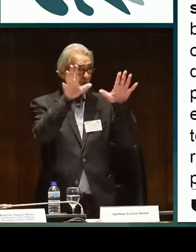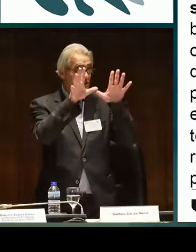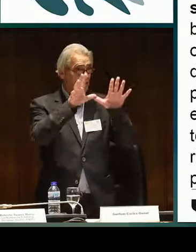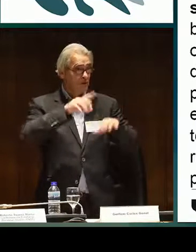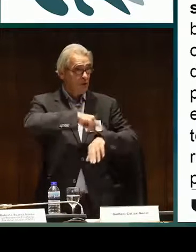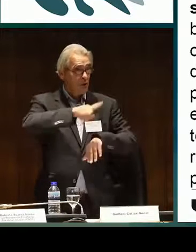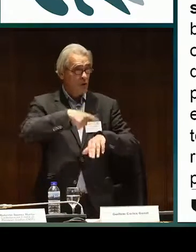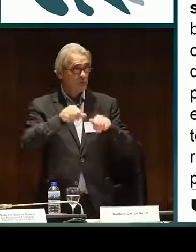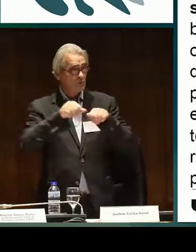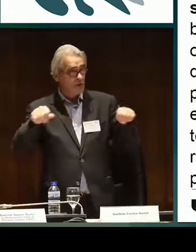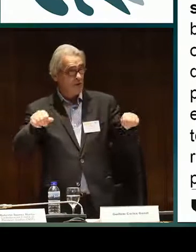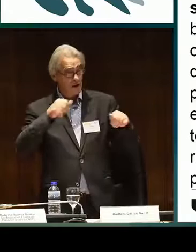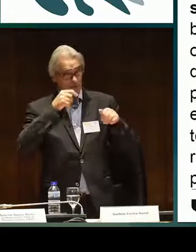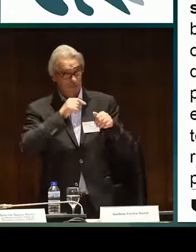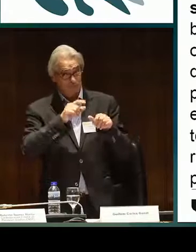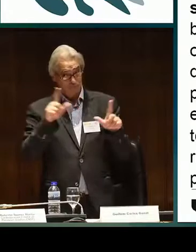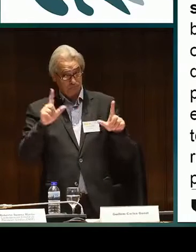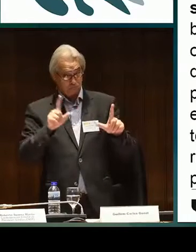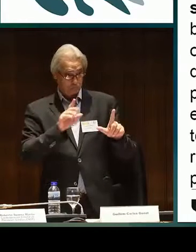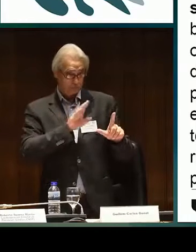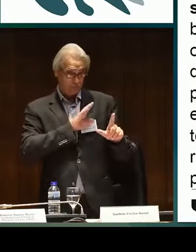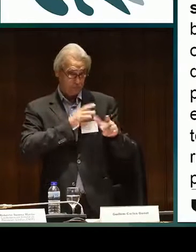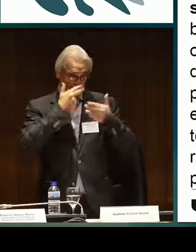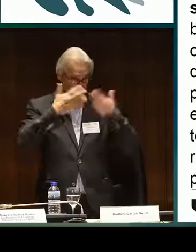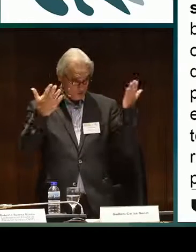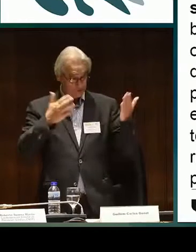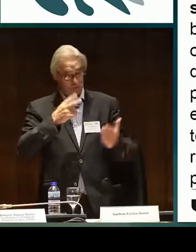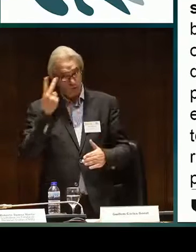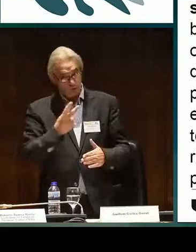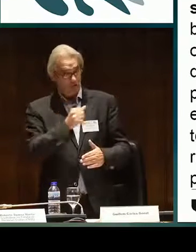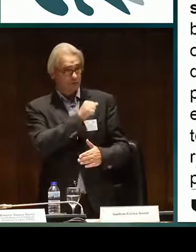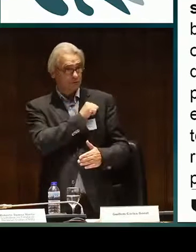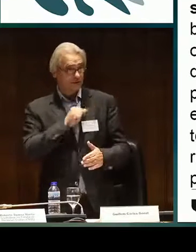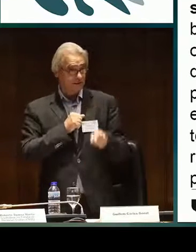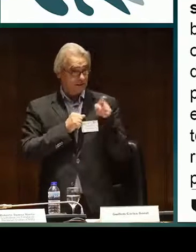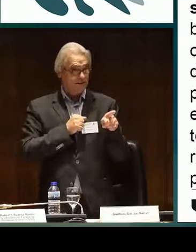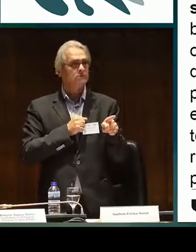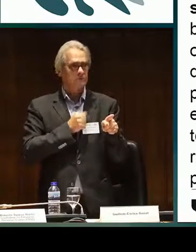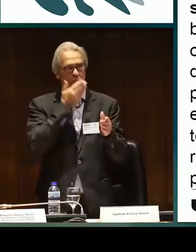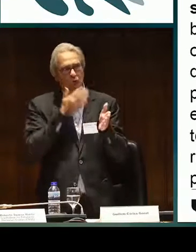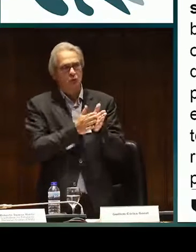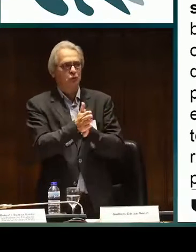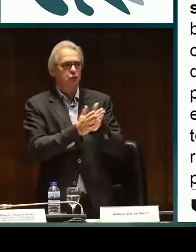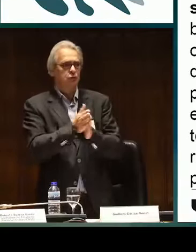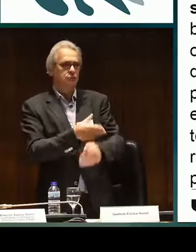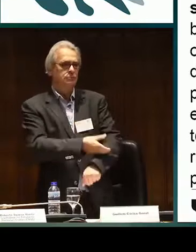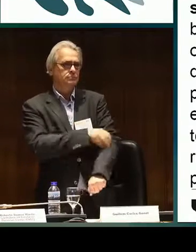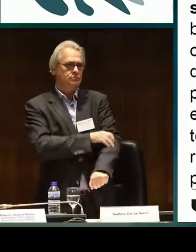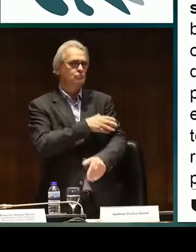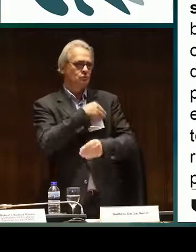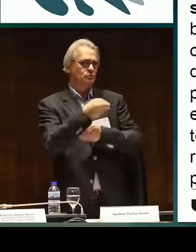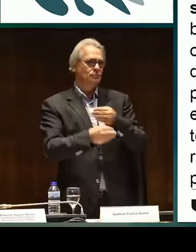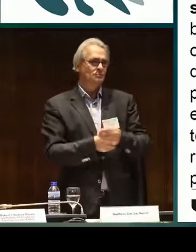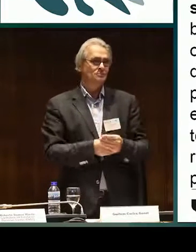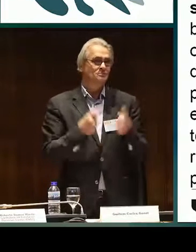la nueva Ley General de la Comunicación Audiovisual ya establece un mínimo de horas semanales de lengua de signos, 10 para las públicas, 10 horas semanales, 2 para las privadas,